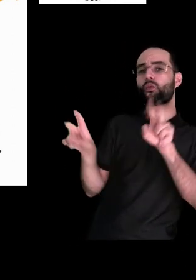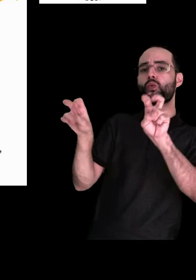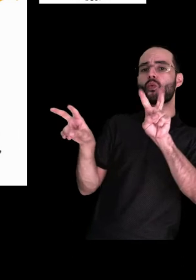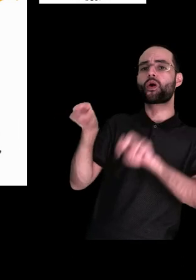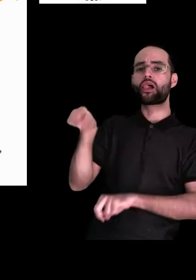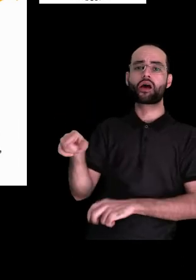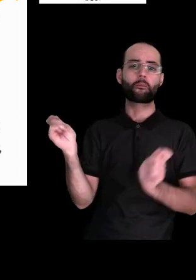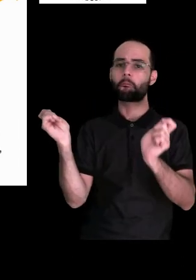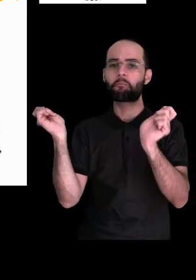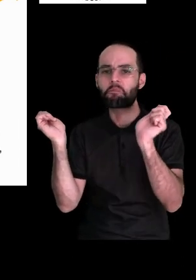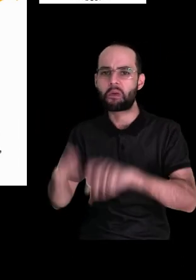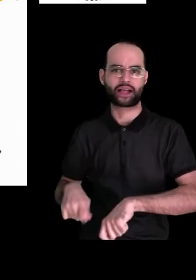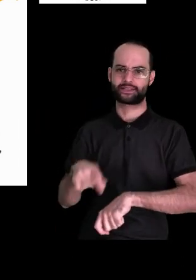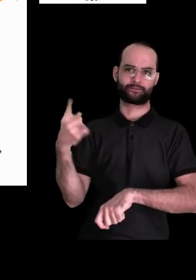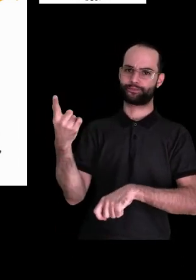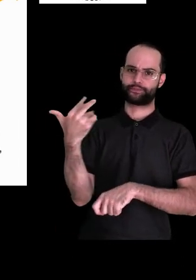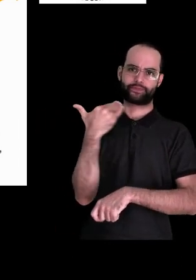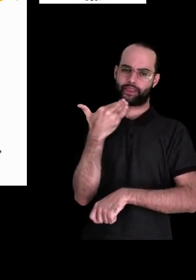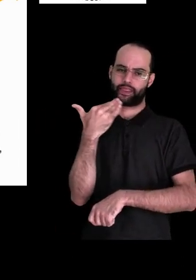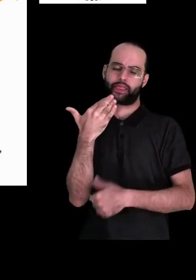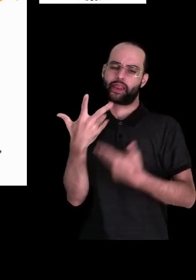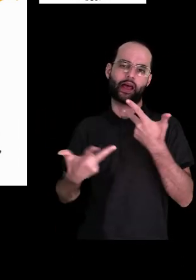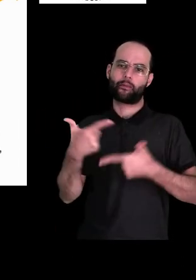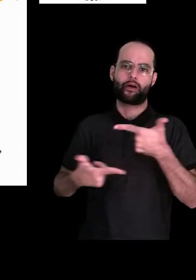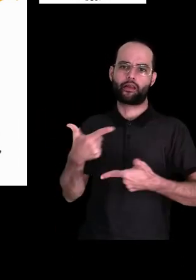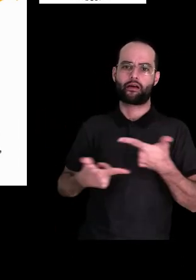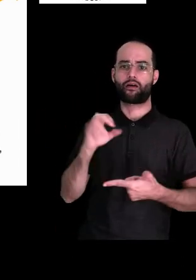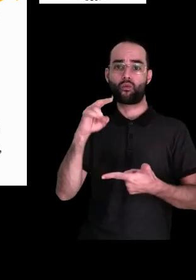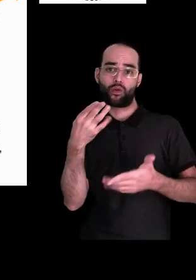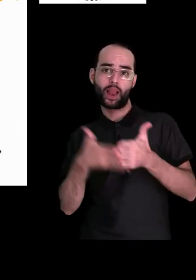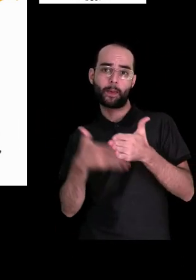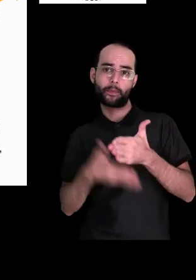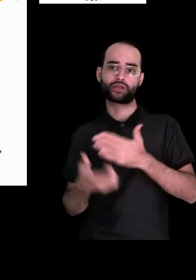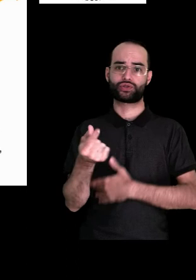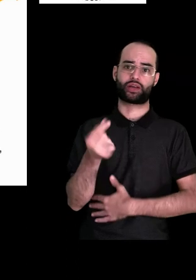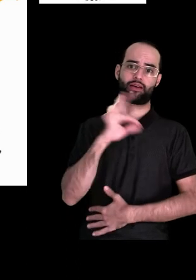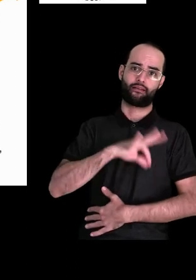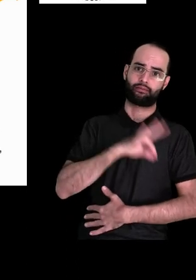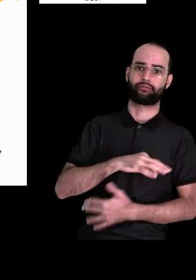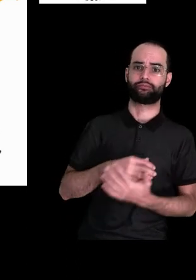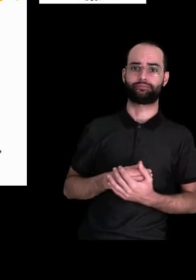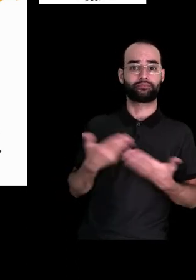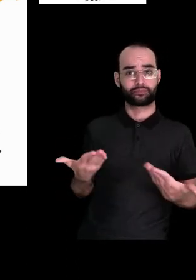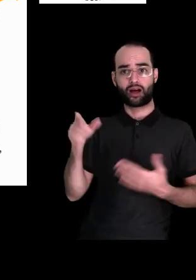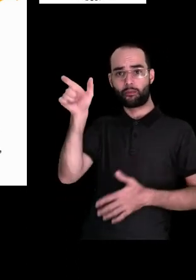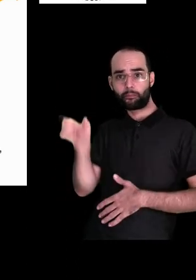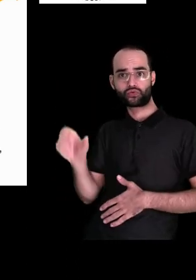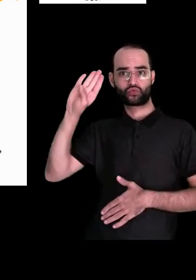derecha superior hay una fotografía o un dibujo de una bolsa de dinero, dos monedas y una flecha hacia arriba.